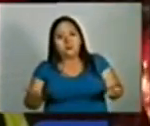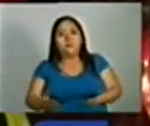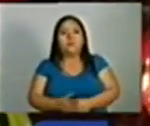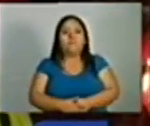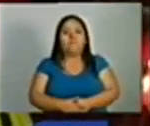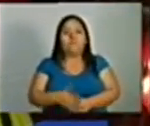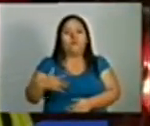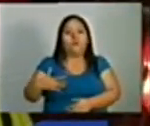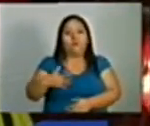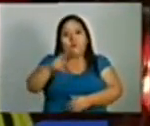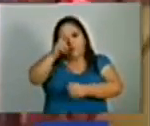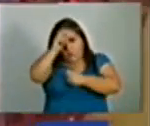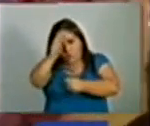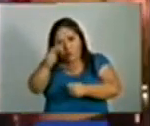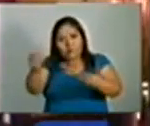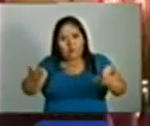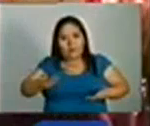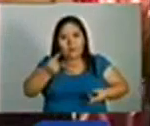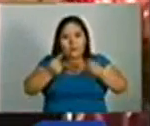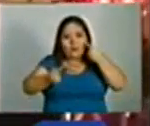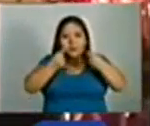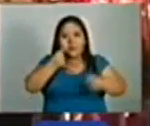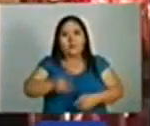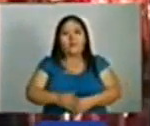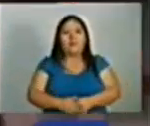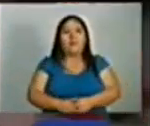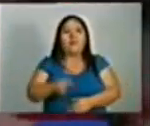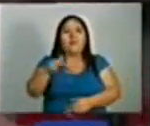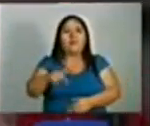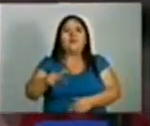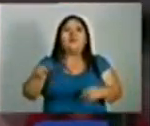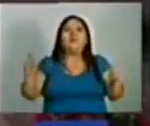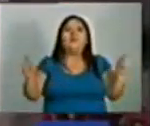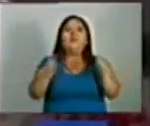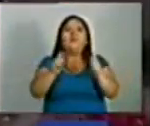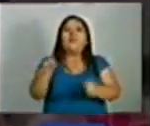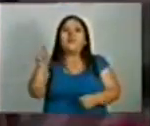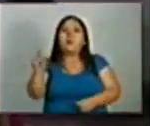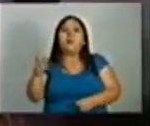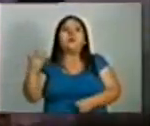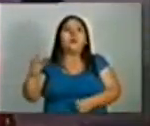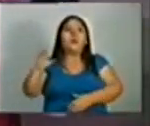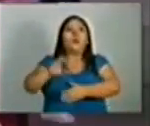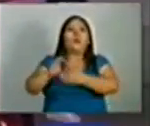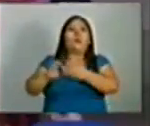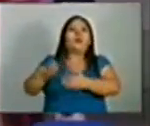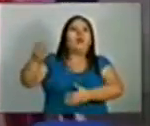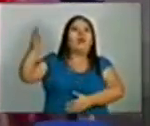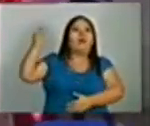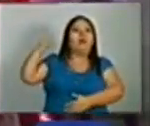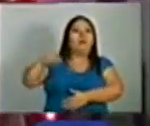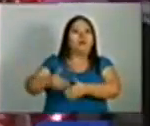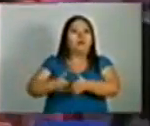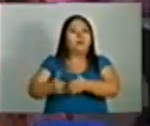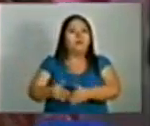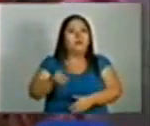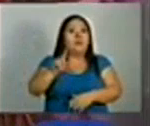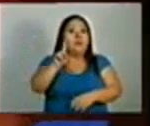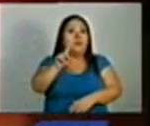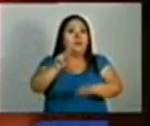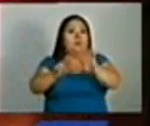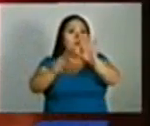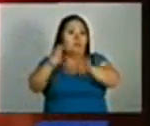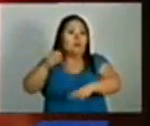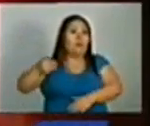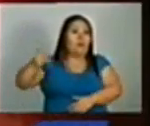es un honor tenerlos de visita. Este Festival de los Farolitos es una tradición que surgió hace 170 años en